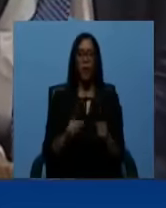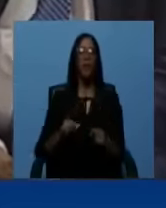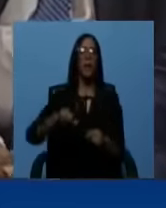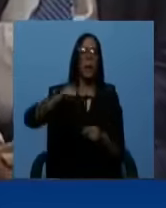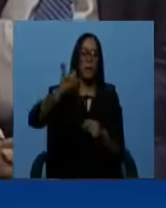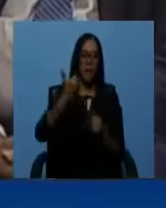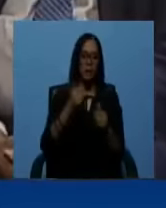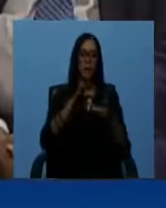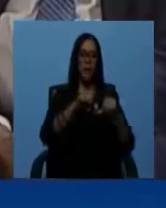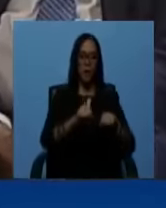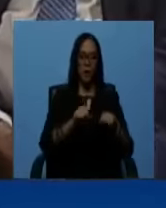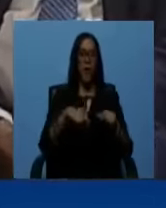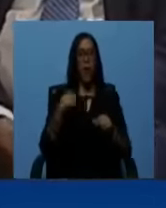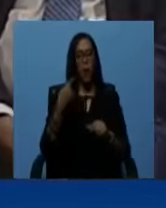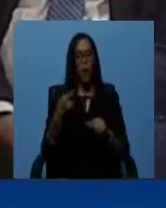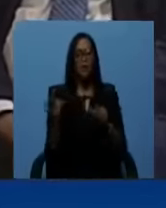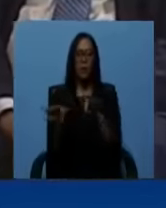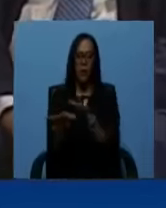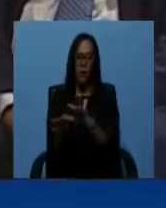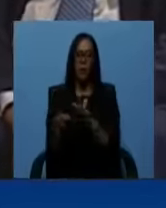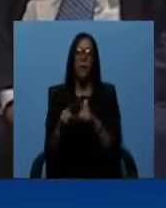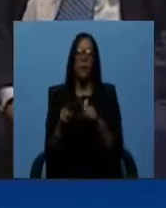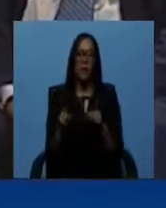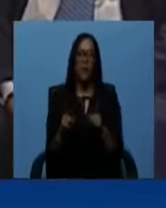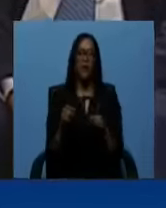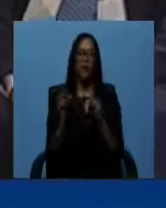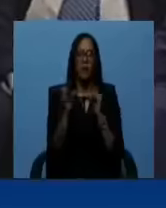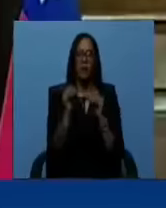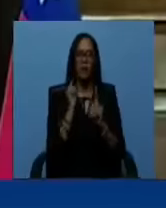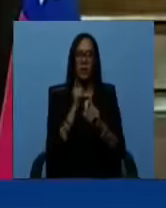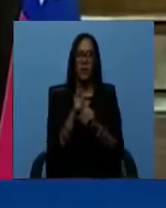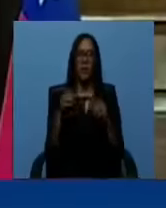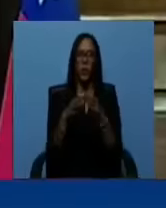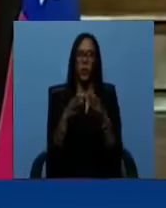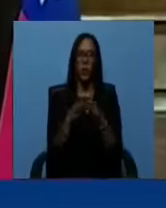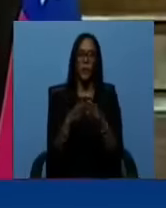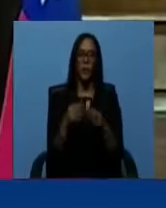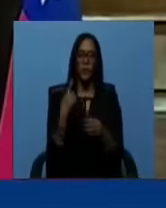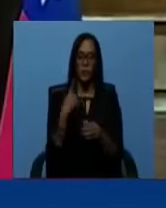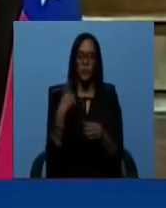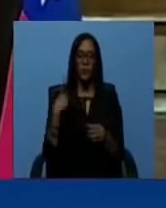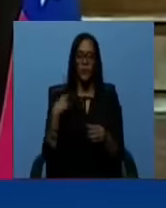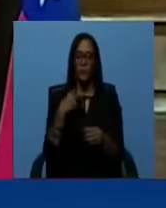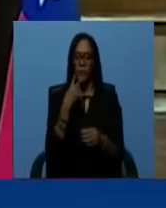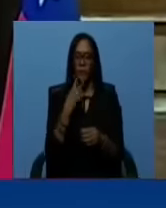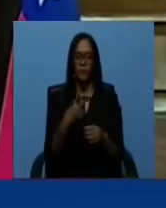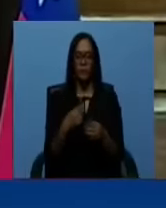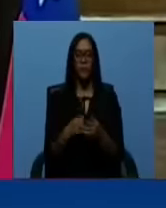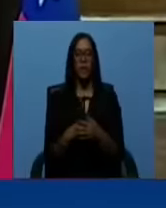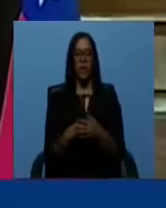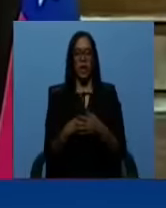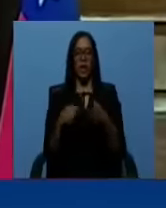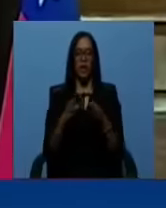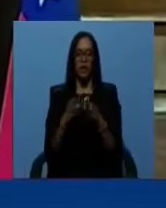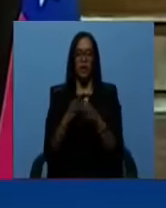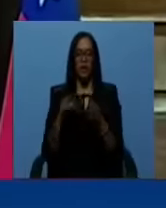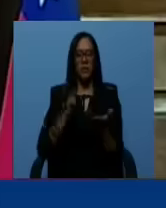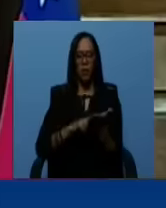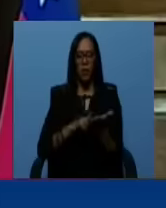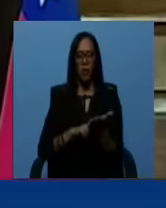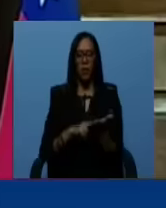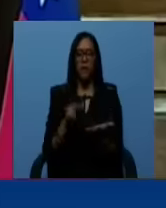impacto, pero que se ha conversado directamente con los sectores. Una de ellas tiene que ver con el sector seguro. Se